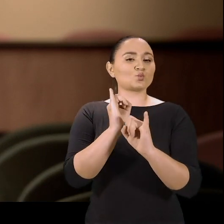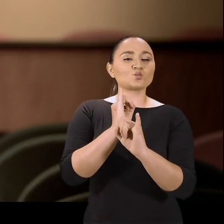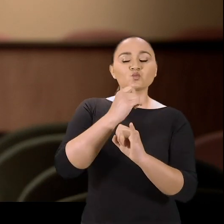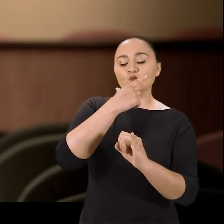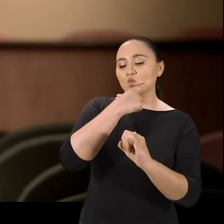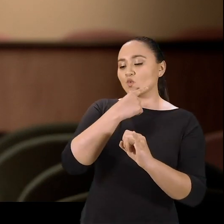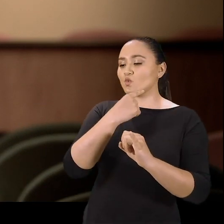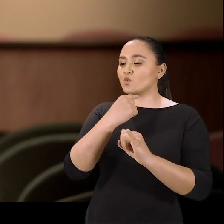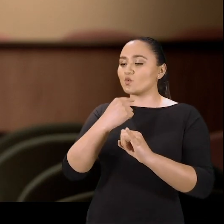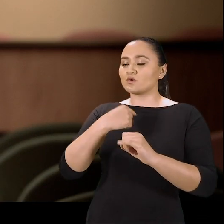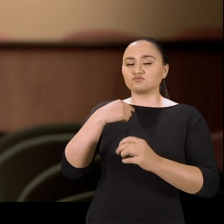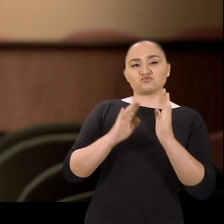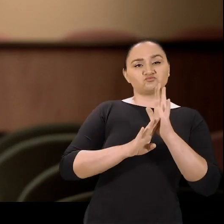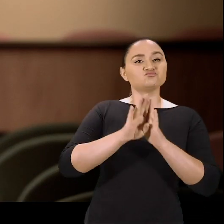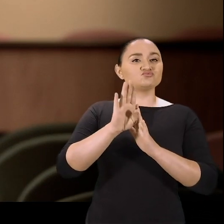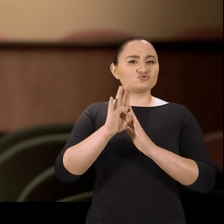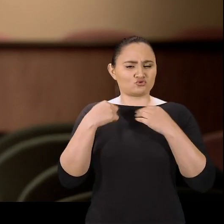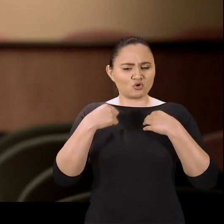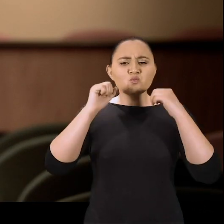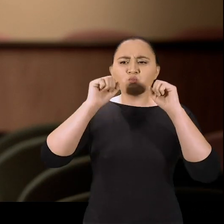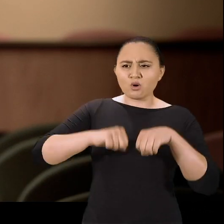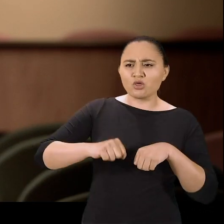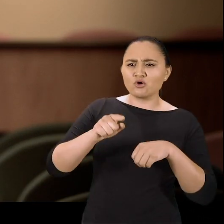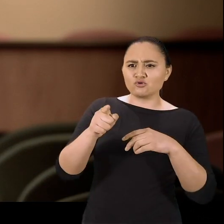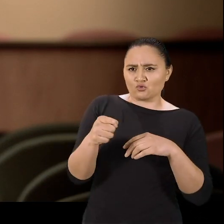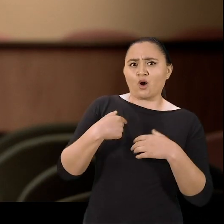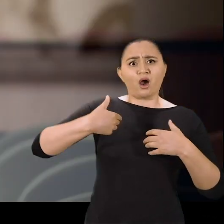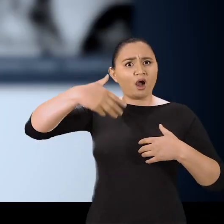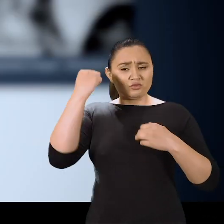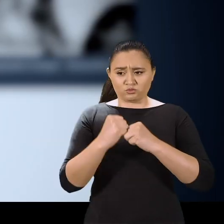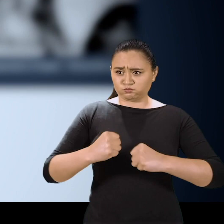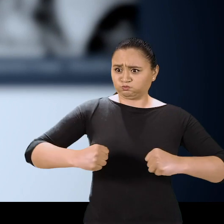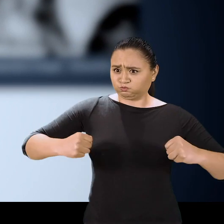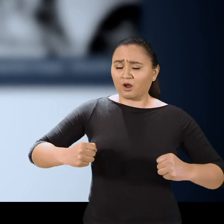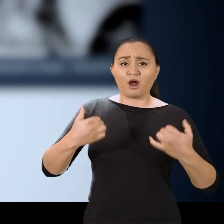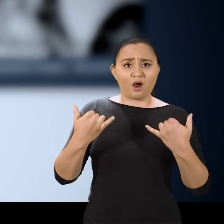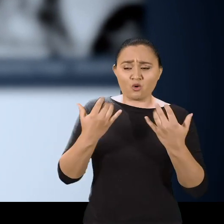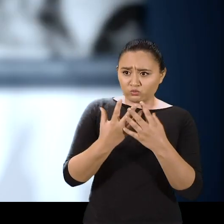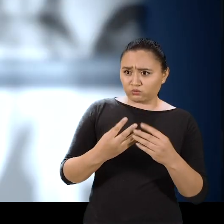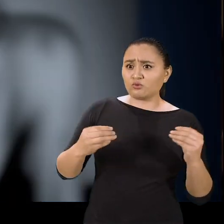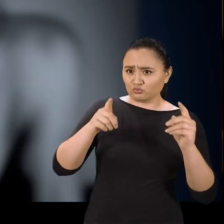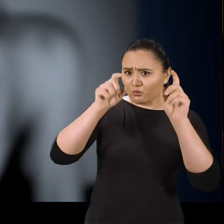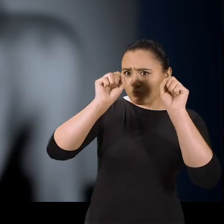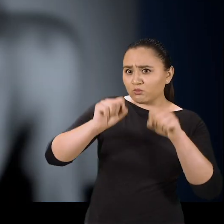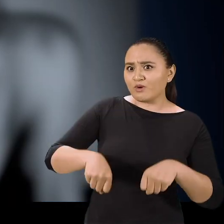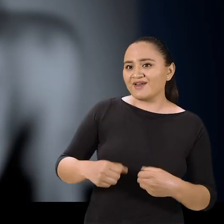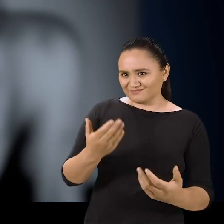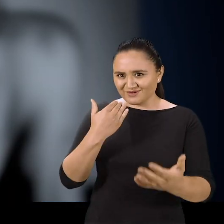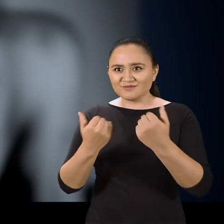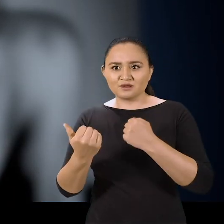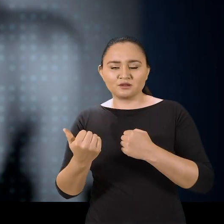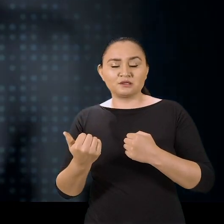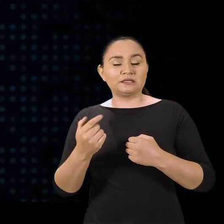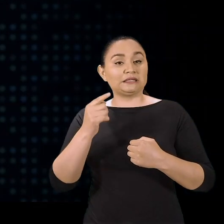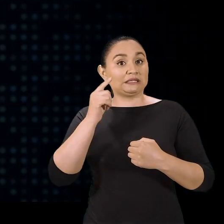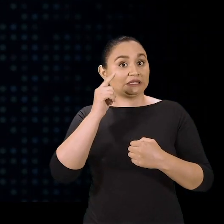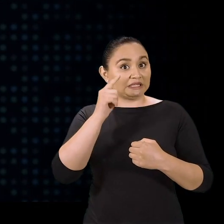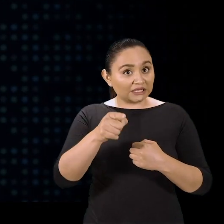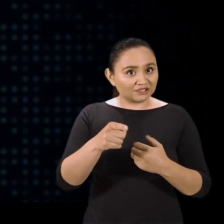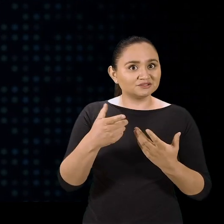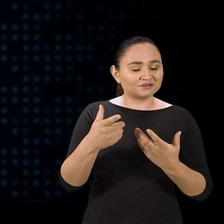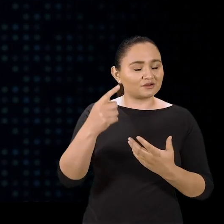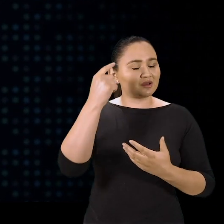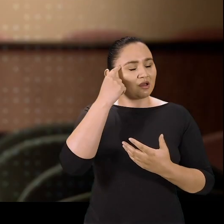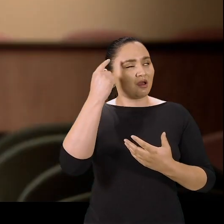perfección ser delgada es sinónimo de éxito yo pude lograr yo bajé tantos kilos y lo pude lograr tú también podrás